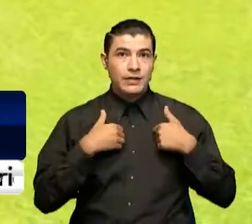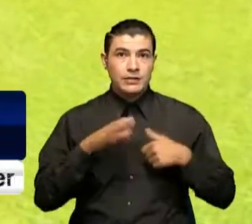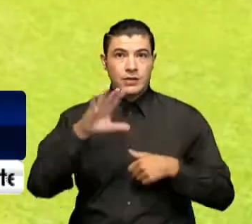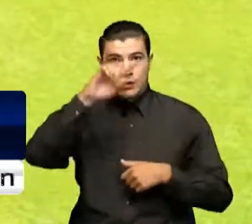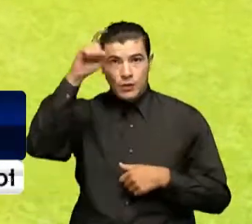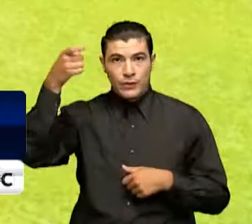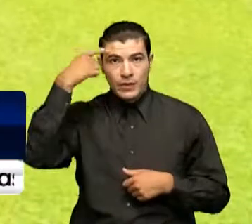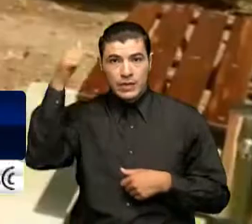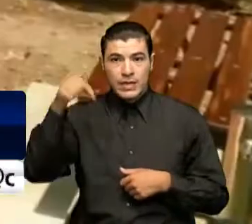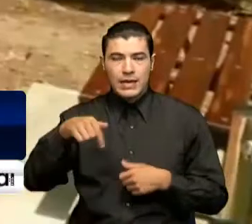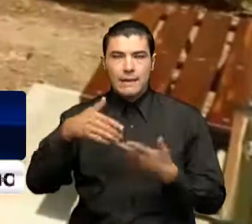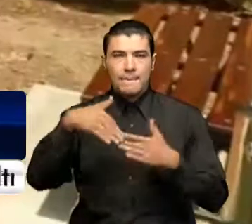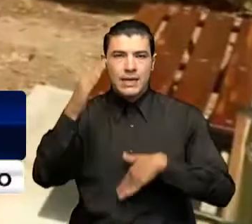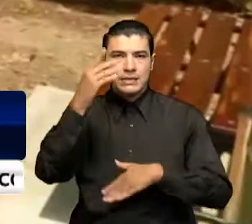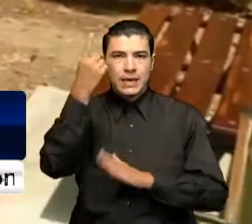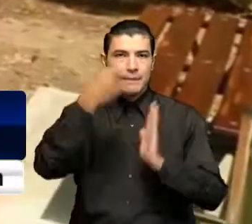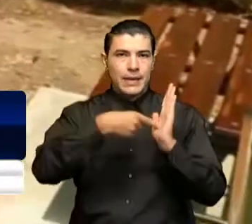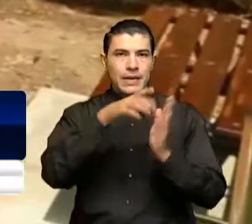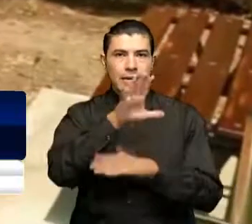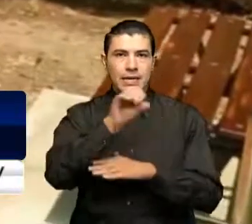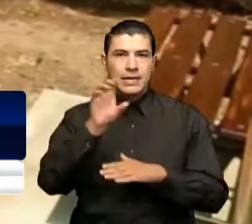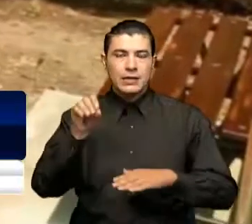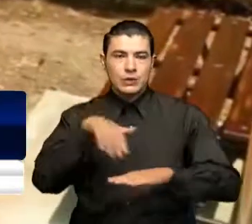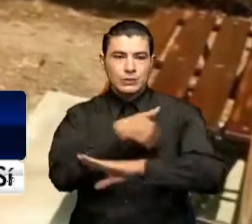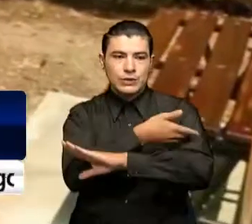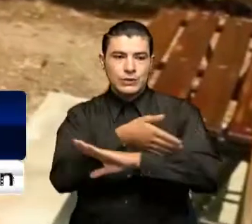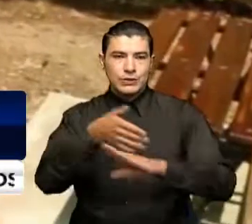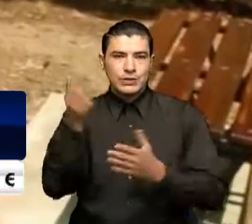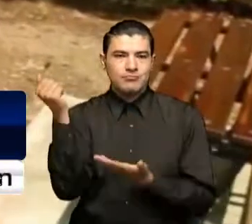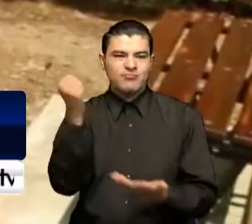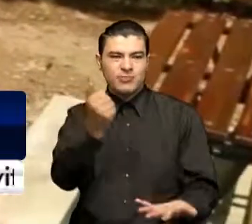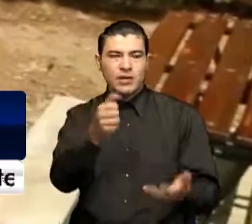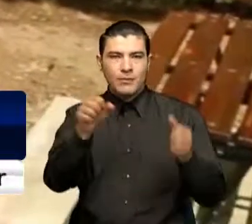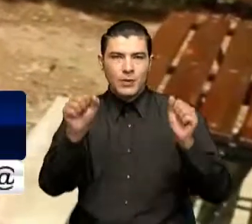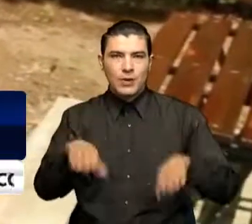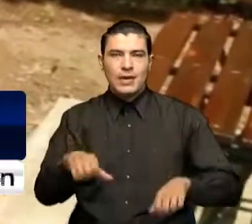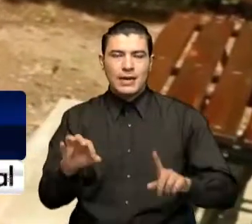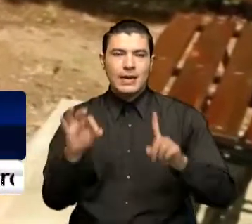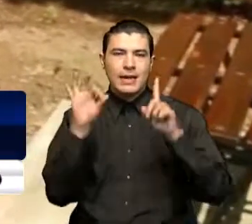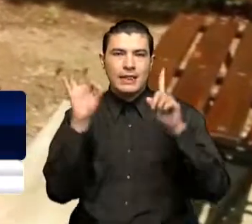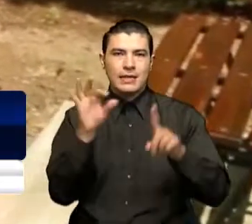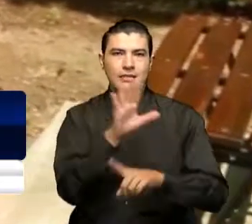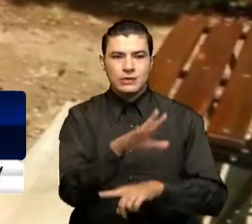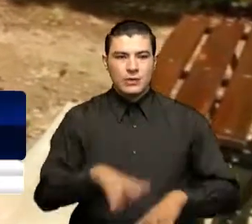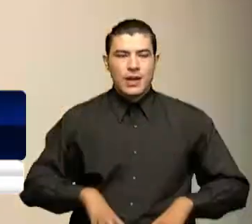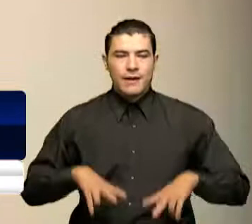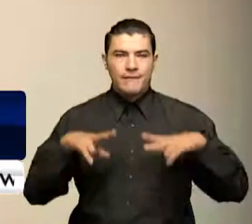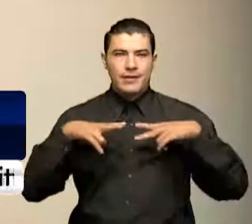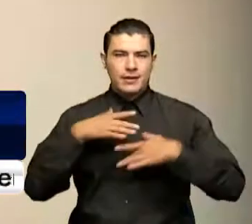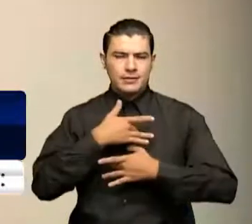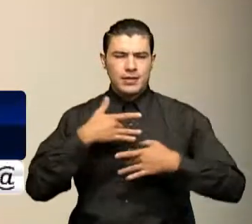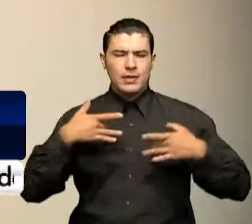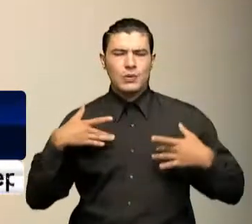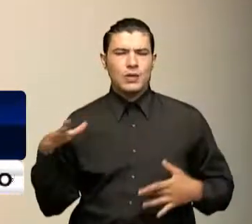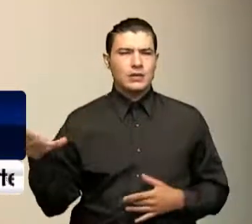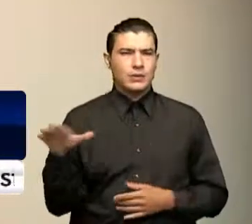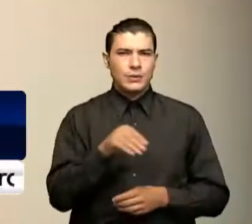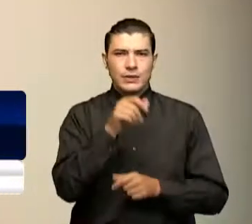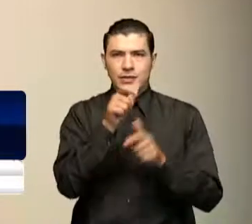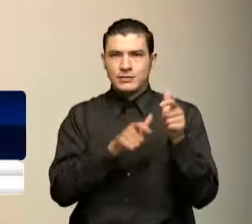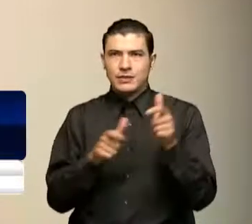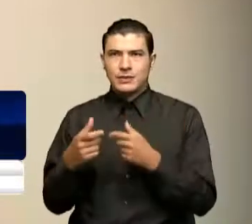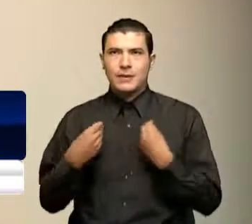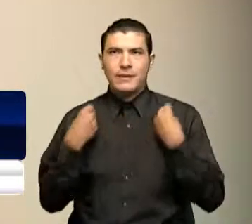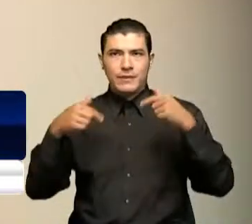gobierno local más de 1500 millones han sido invertidos precisamente para garantizar esta vida saludable a todos los ciudadanos